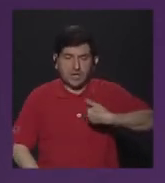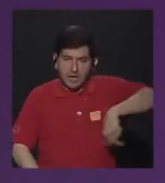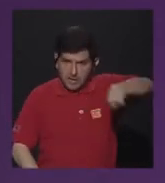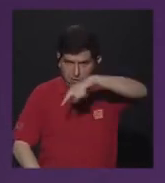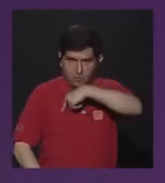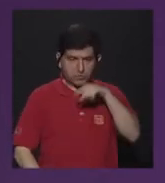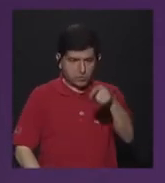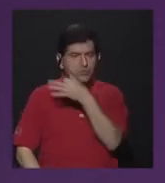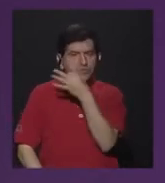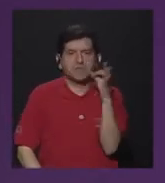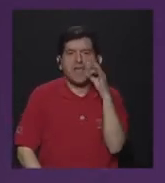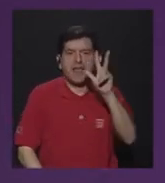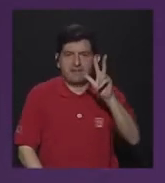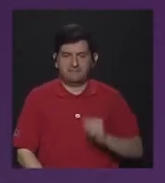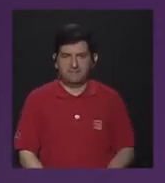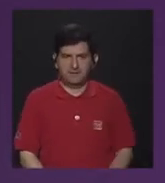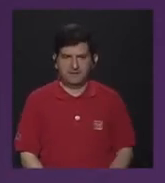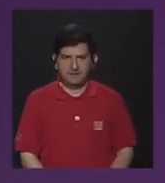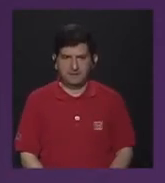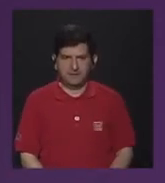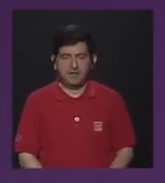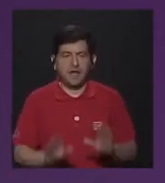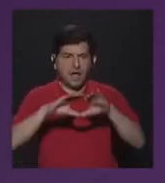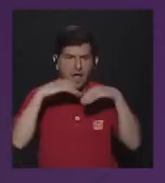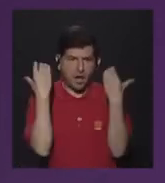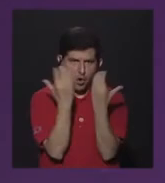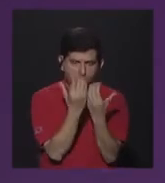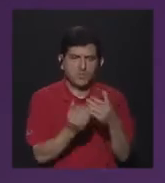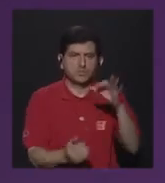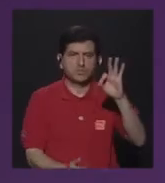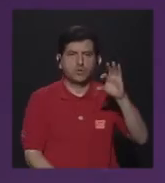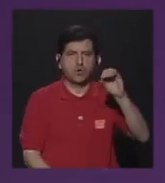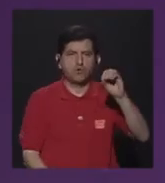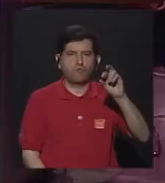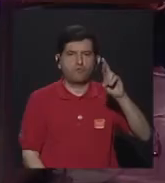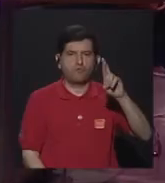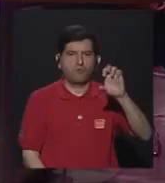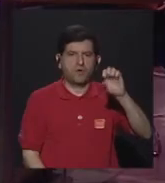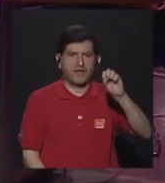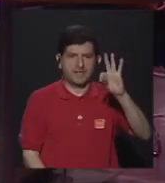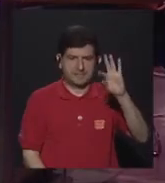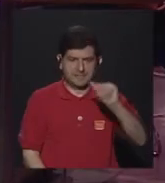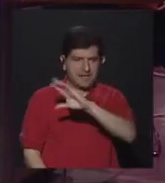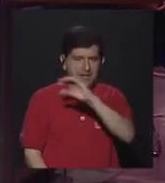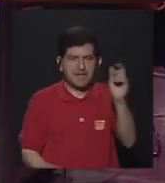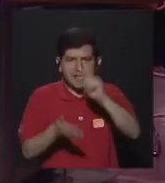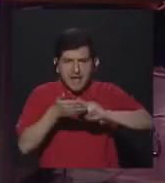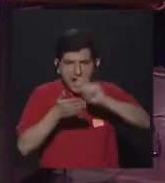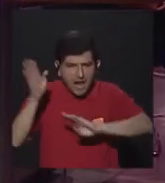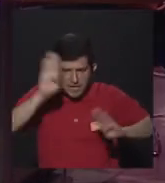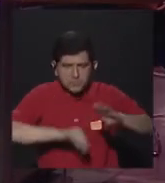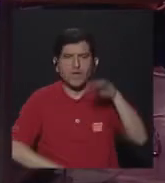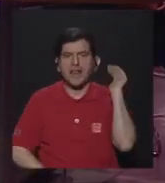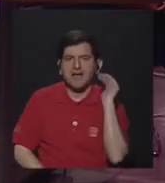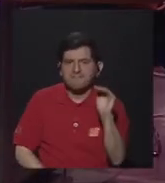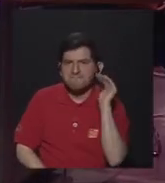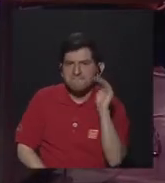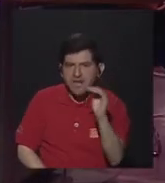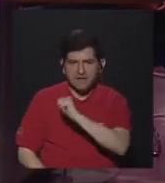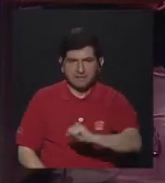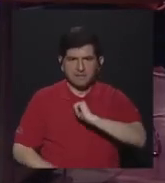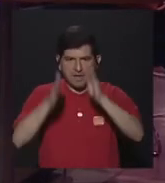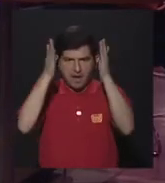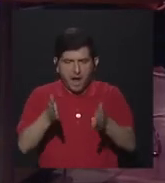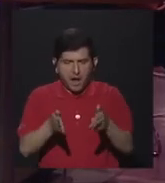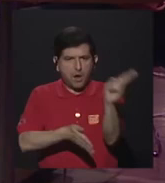finca 3 es decir tanto comisión forestal a la propia comisión forestal como la escuela de biología advierten a las autoridades universitarias